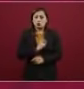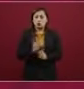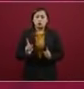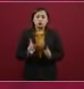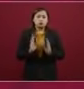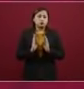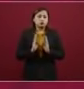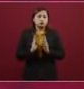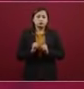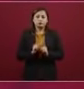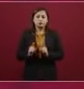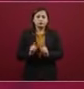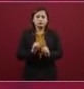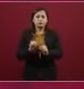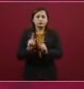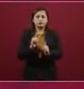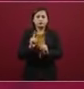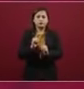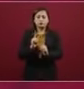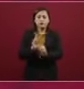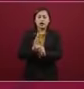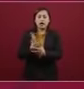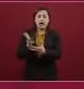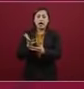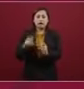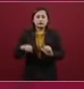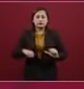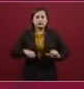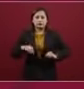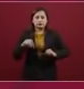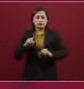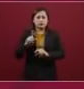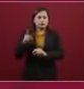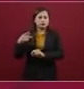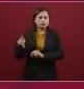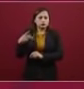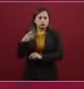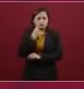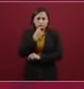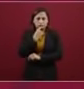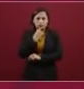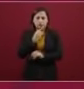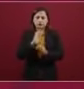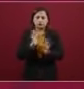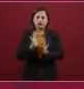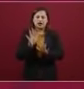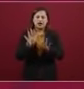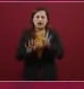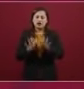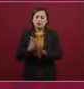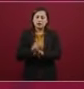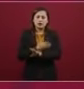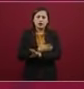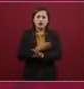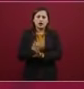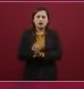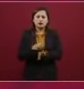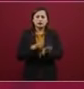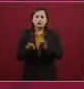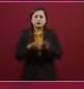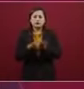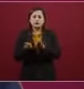se tienen que hacer, no teníamos facultades. Entonces estábamos operando, y muchas veces se dijo que estábamos operando al margen